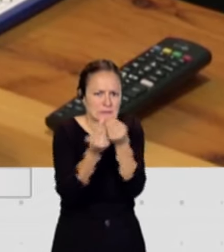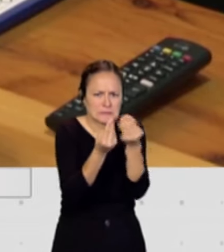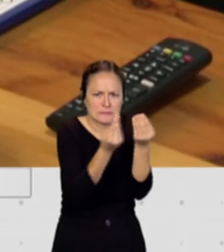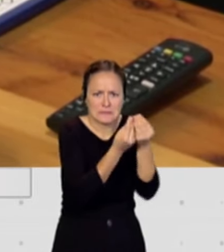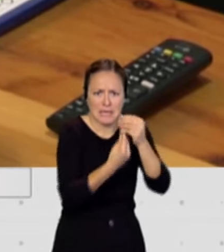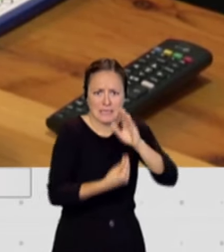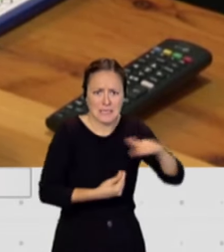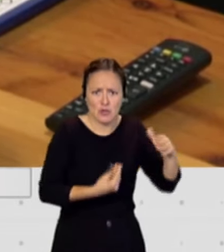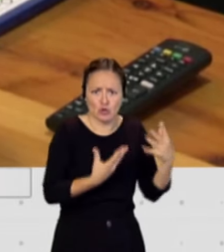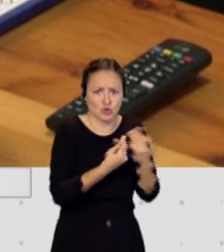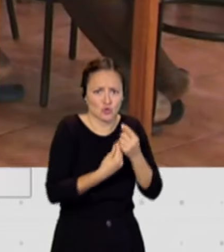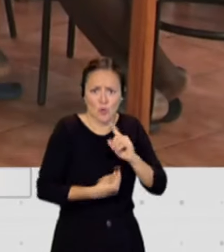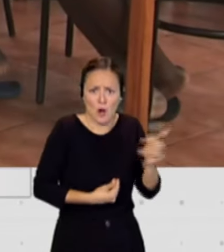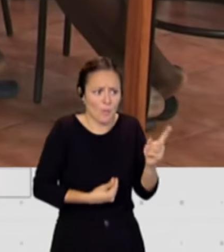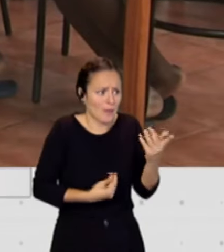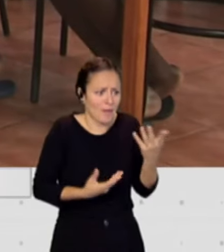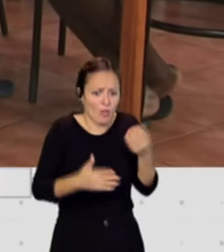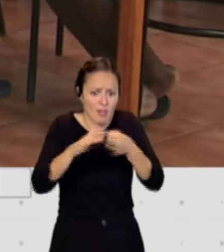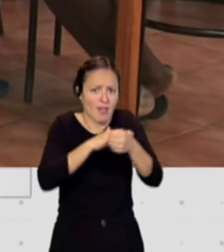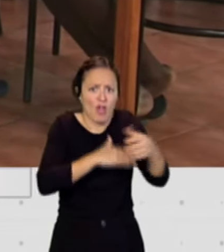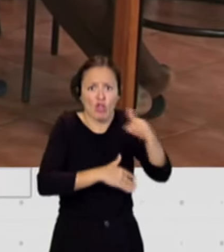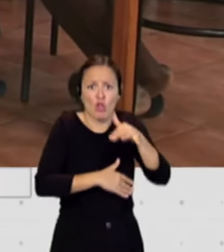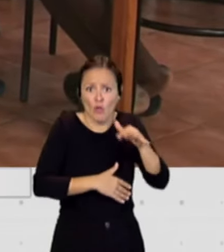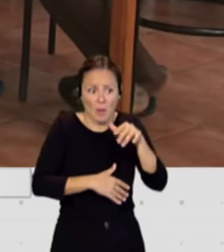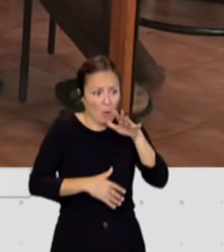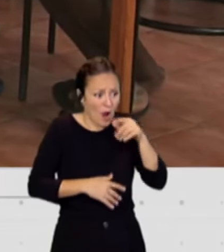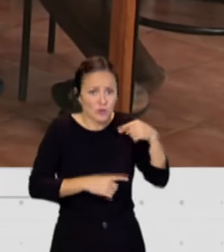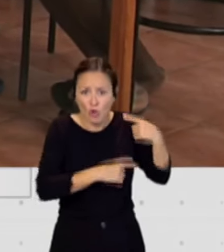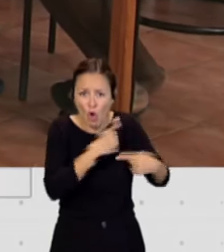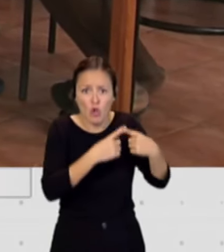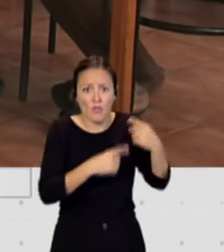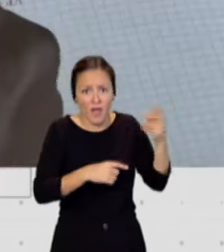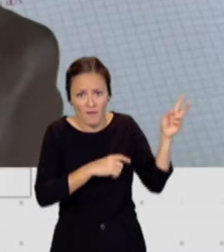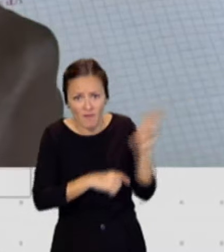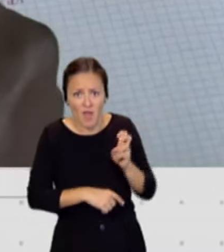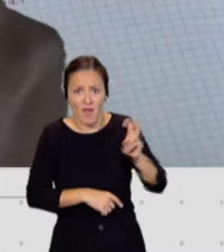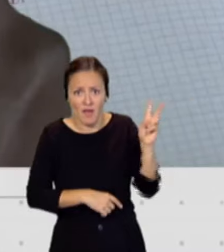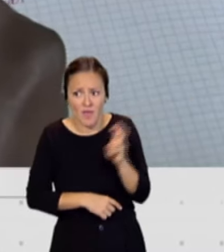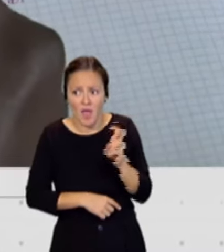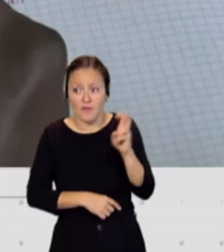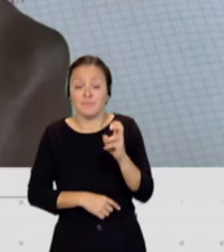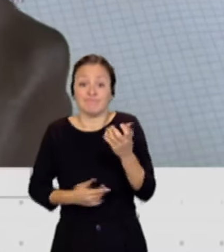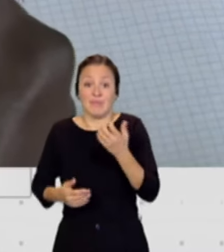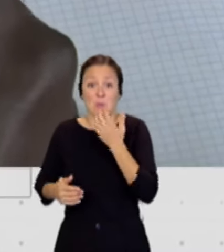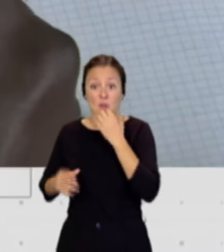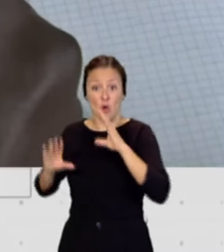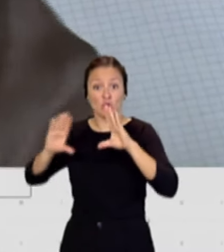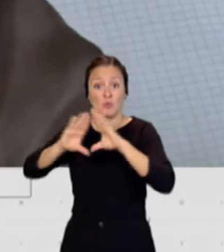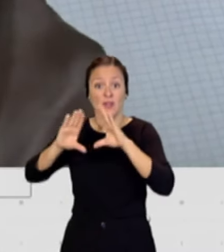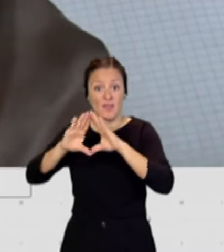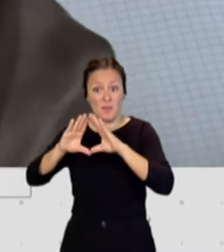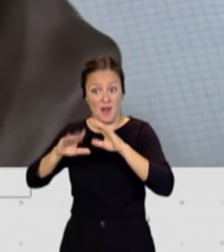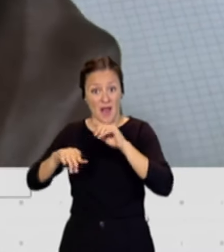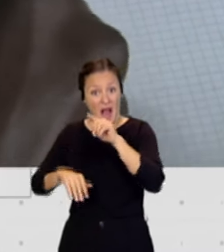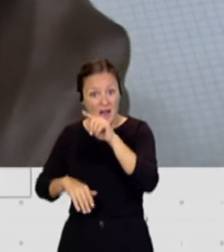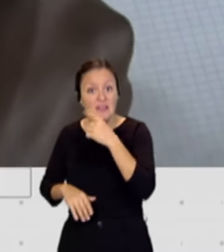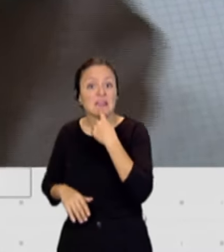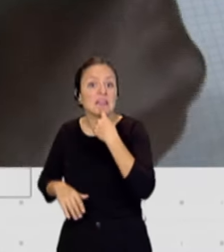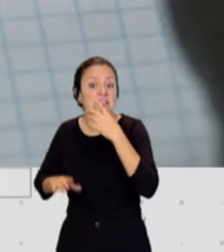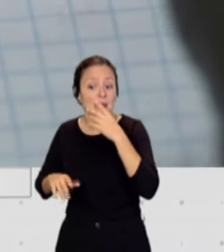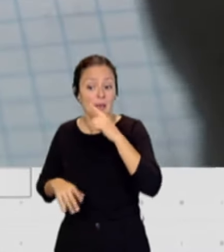acompañados que están llegando un día sí y otro también es que decía por ejemplo la comunidad de Madrid que ahora mismo en esa región en estos